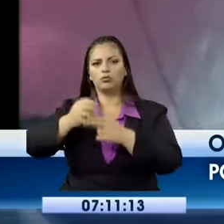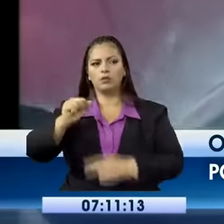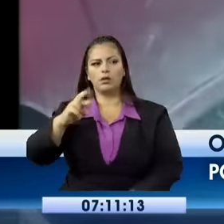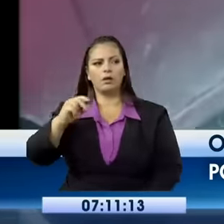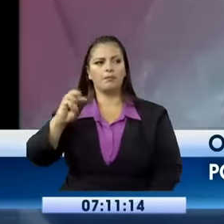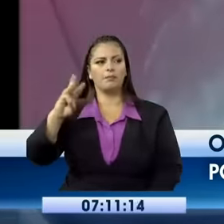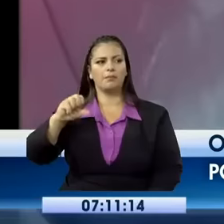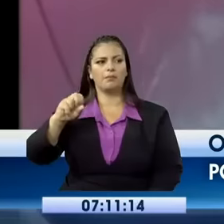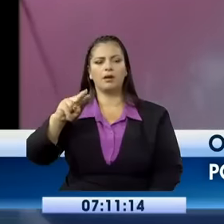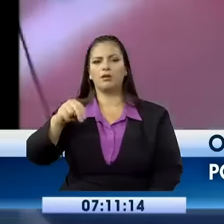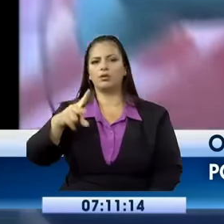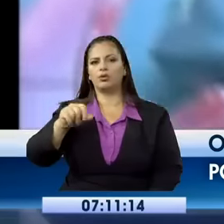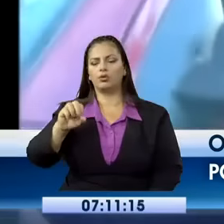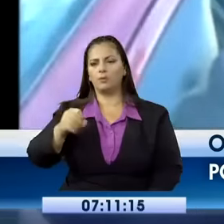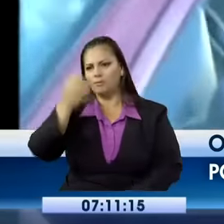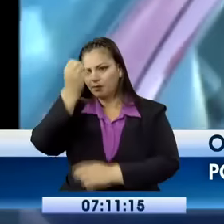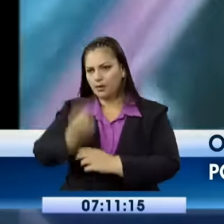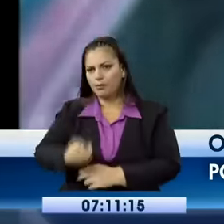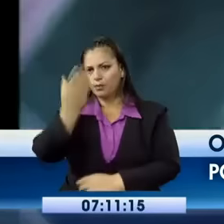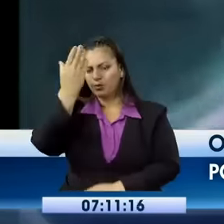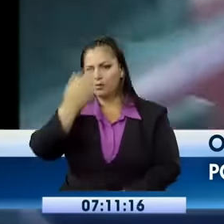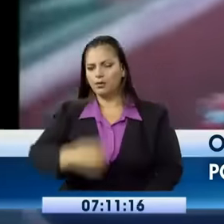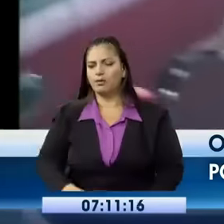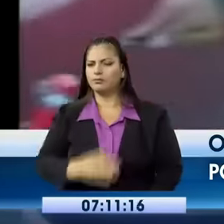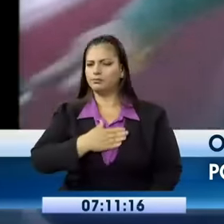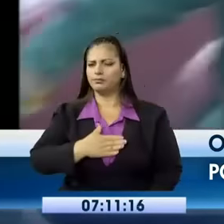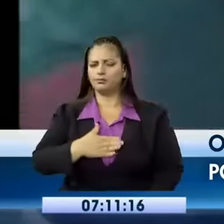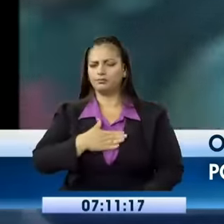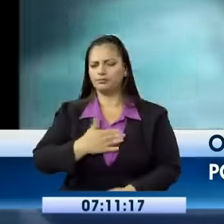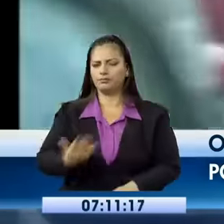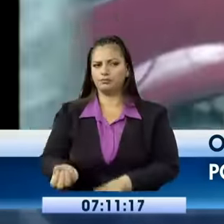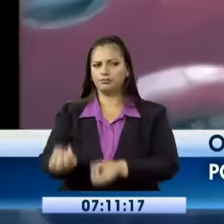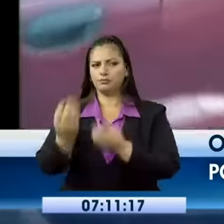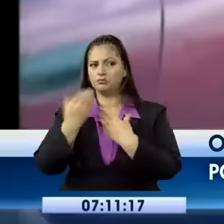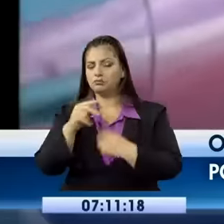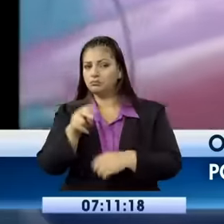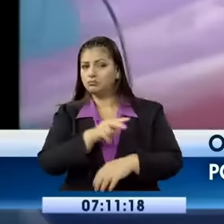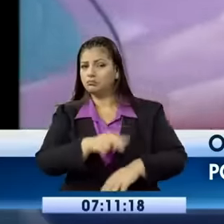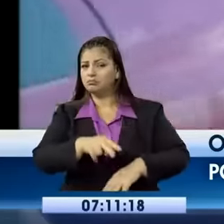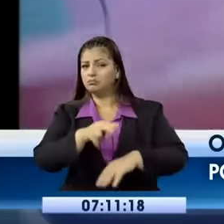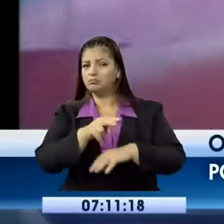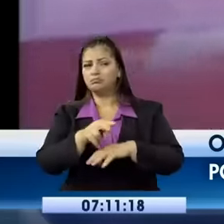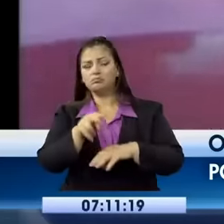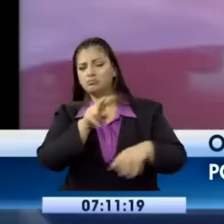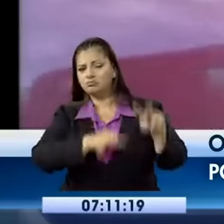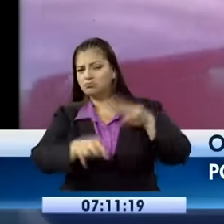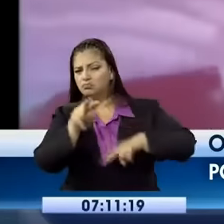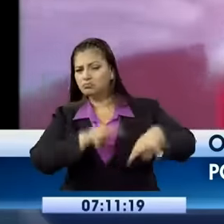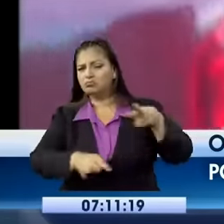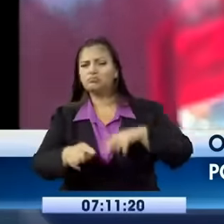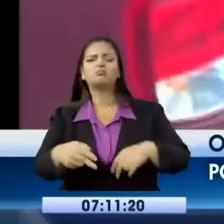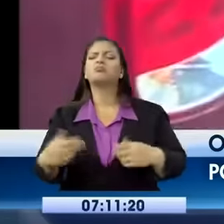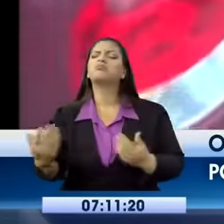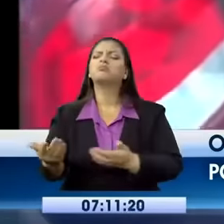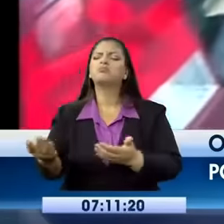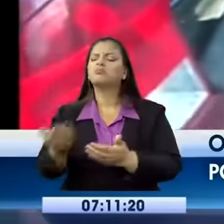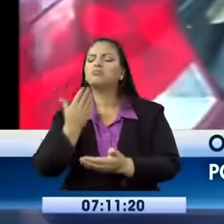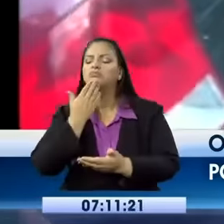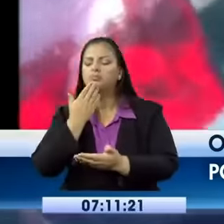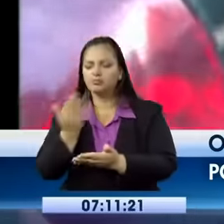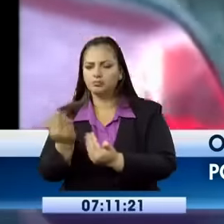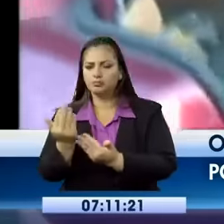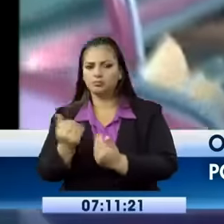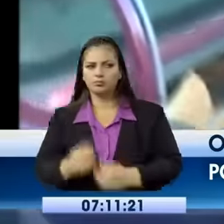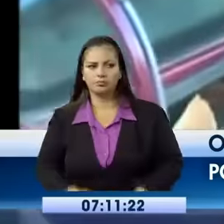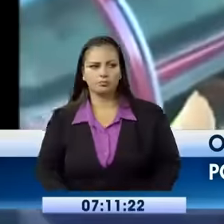buenos días recuerden qué es lo que se persigue a través de este tipo de trabajos Bueno Este es un operativo de